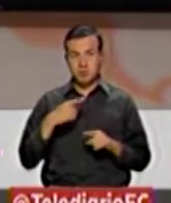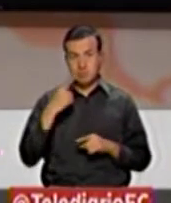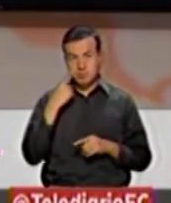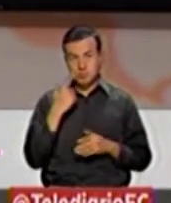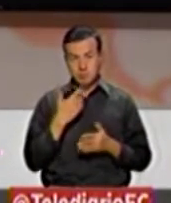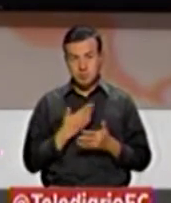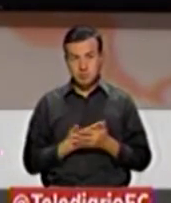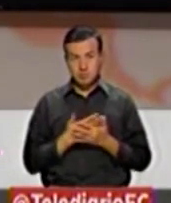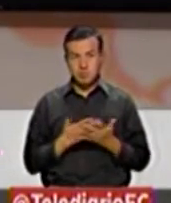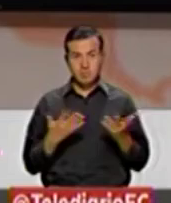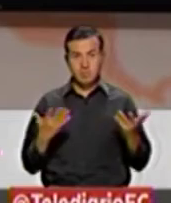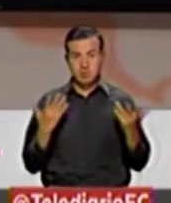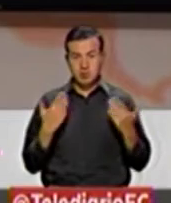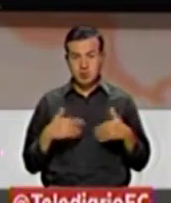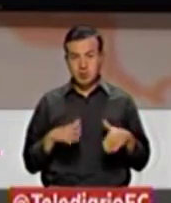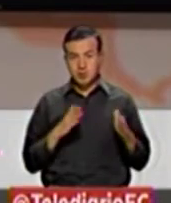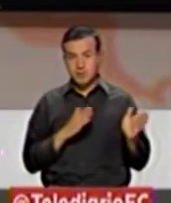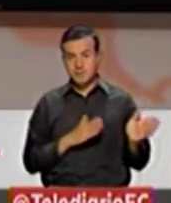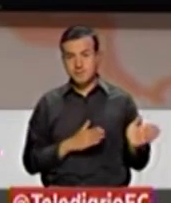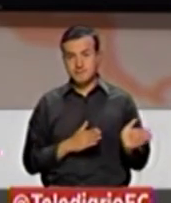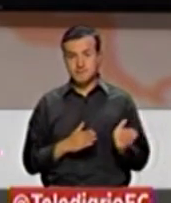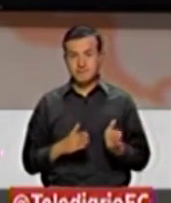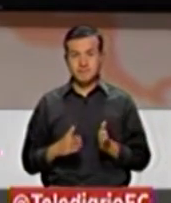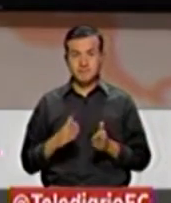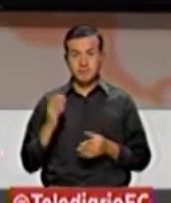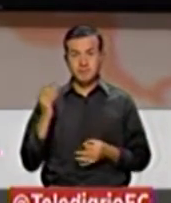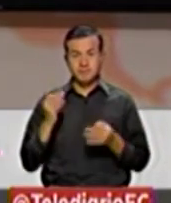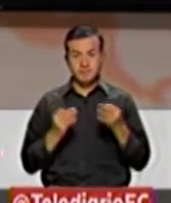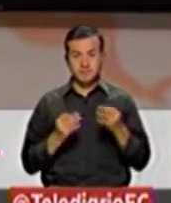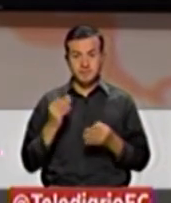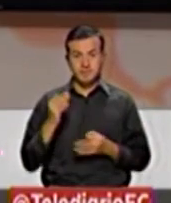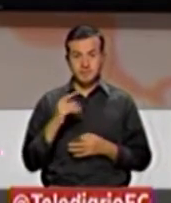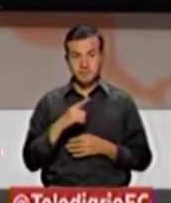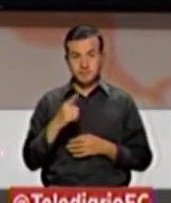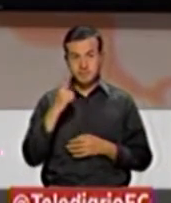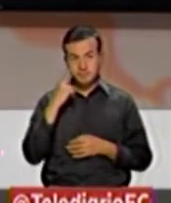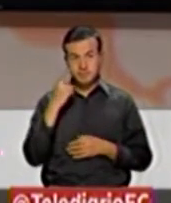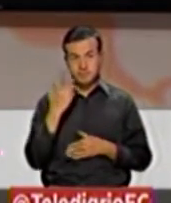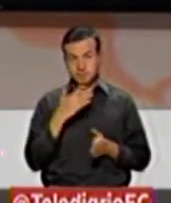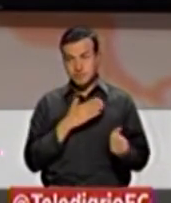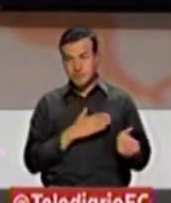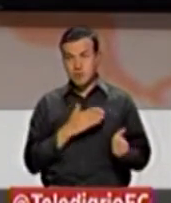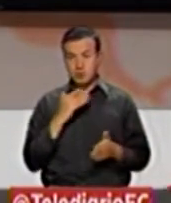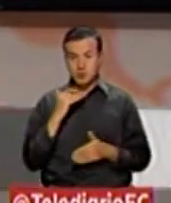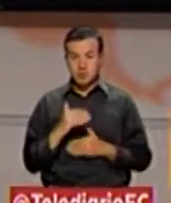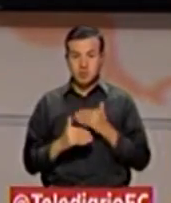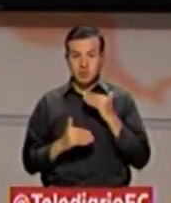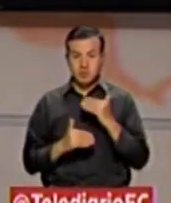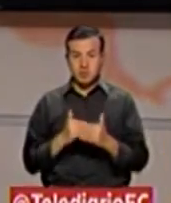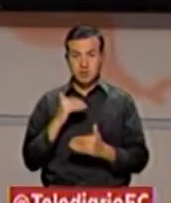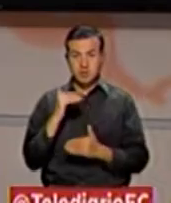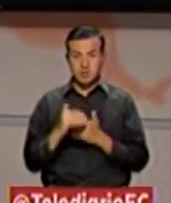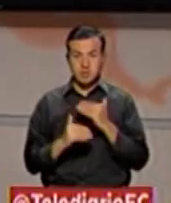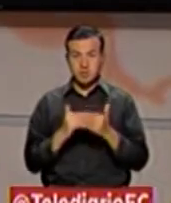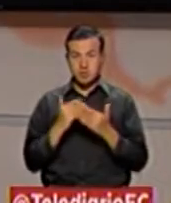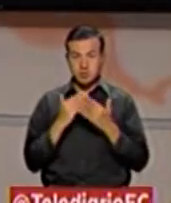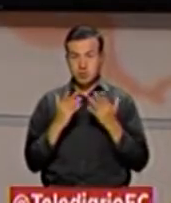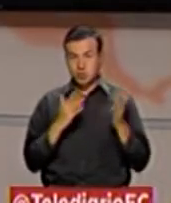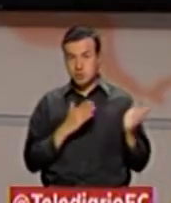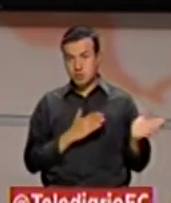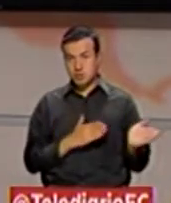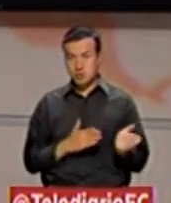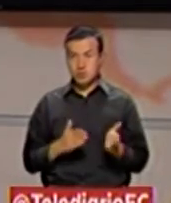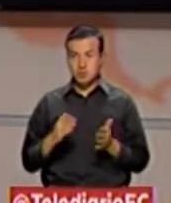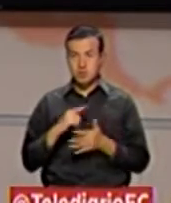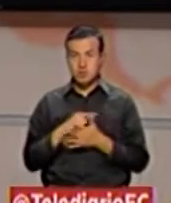sustanciados en audiencia de juicio toda vez de que los procesados o sindicados se